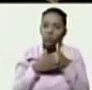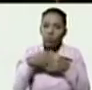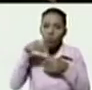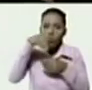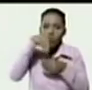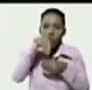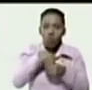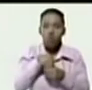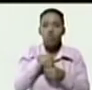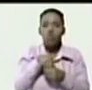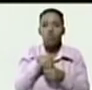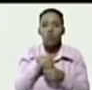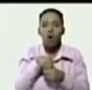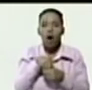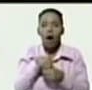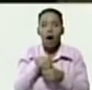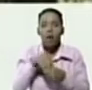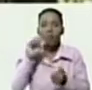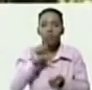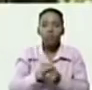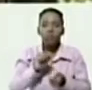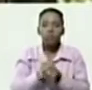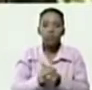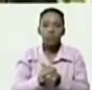mármol o en un cuadro?